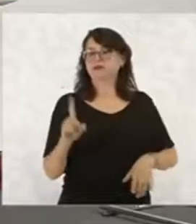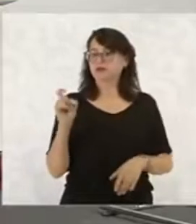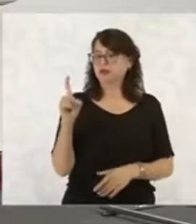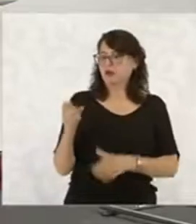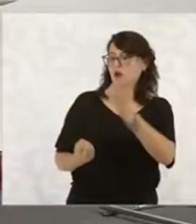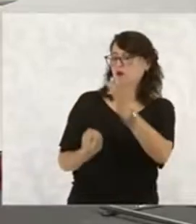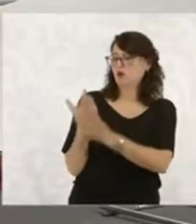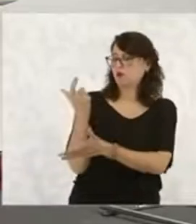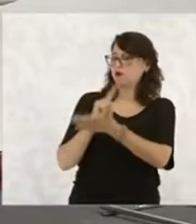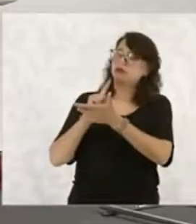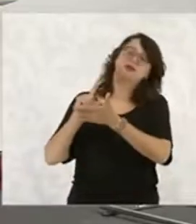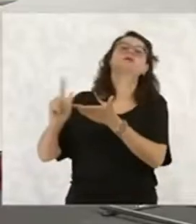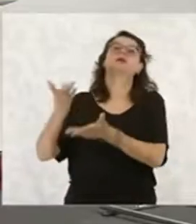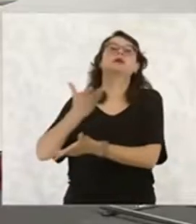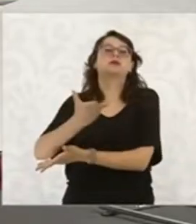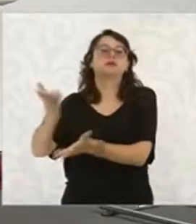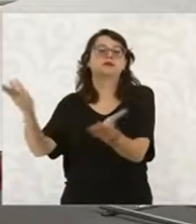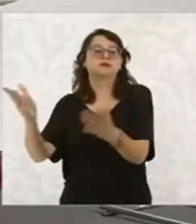También